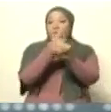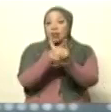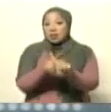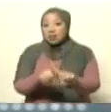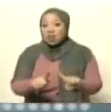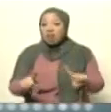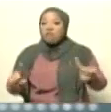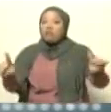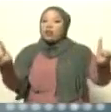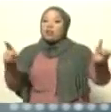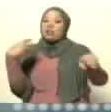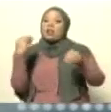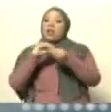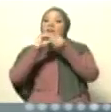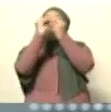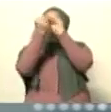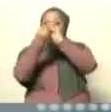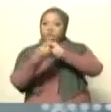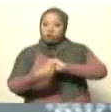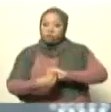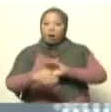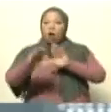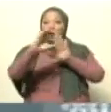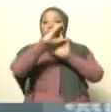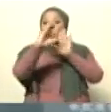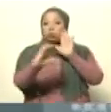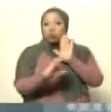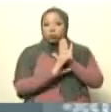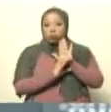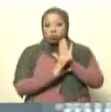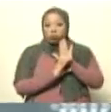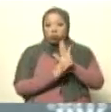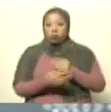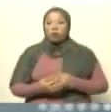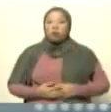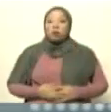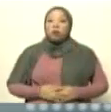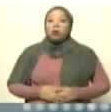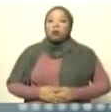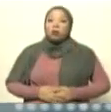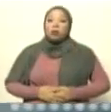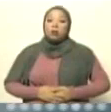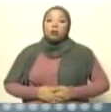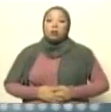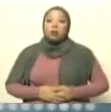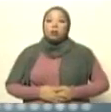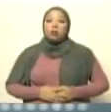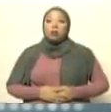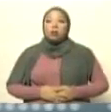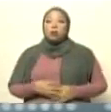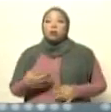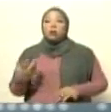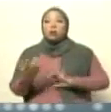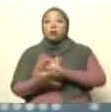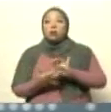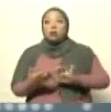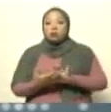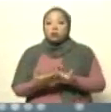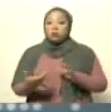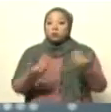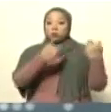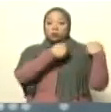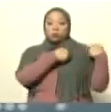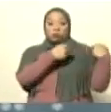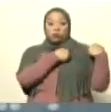constituyente, consultar al poder originario, y gana las elecciones, y el primer decreto que firma